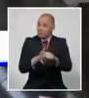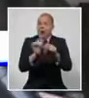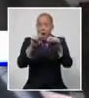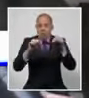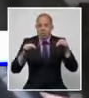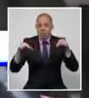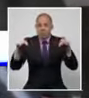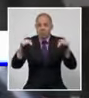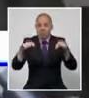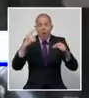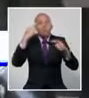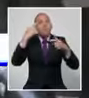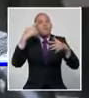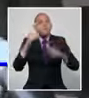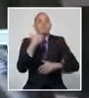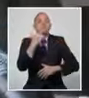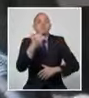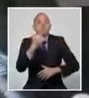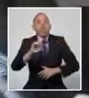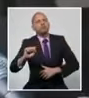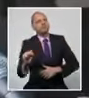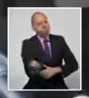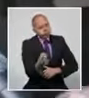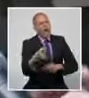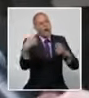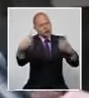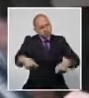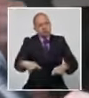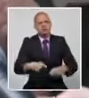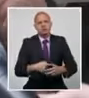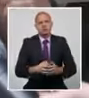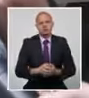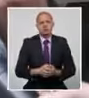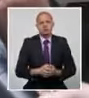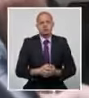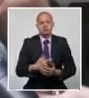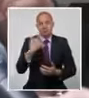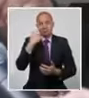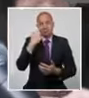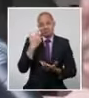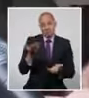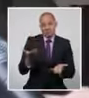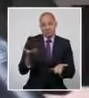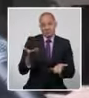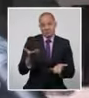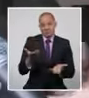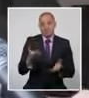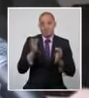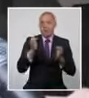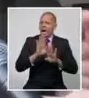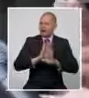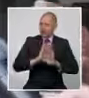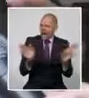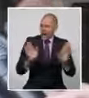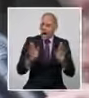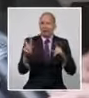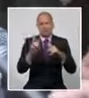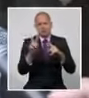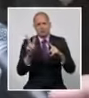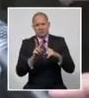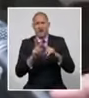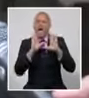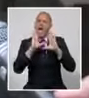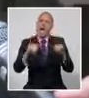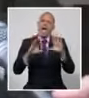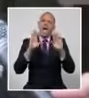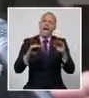que la policía debe actuar enérgicamente porque ya por los medios de difusión están más